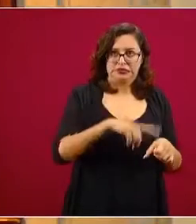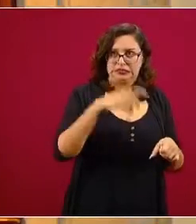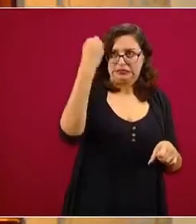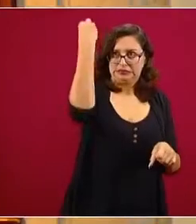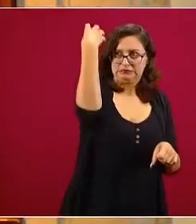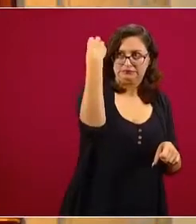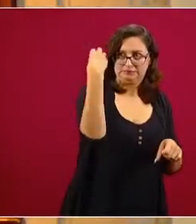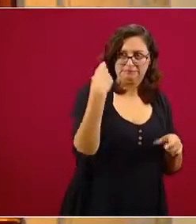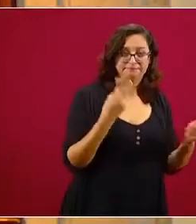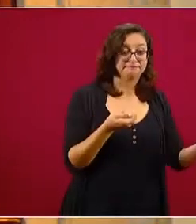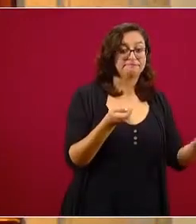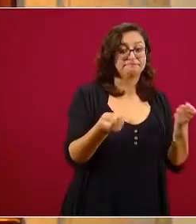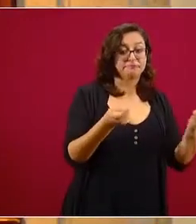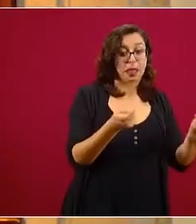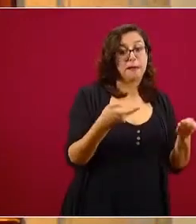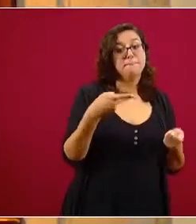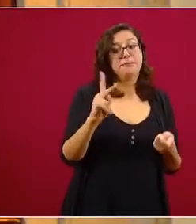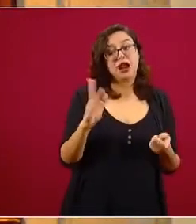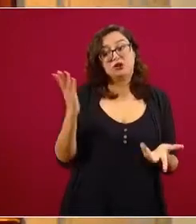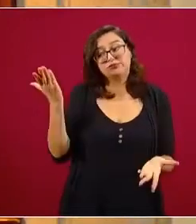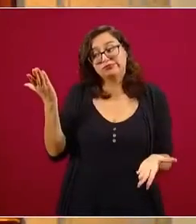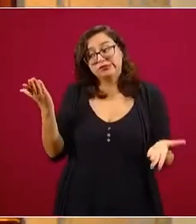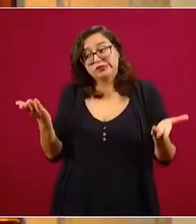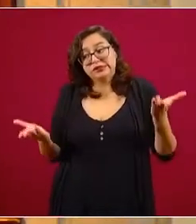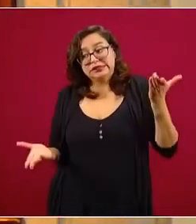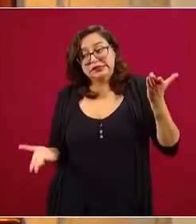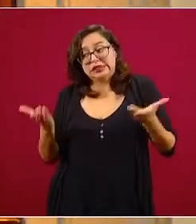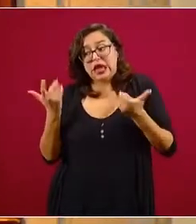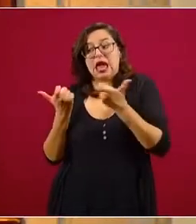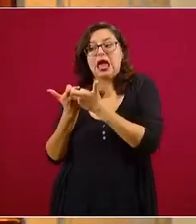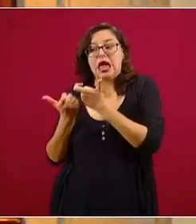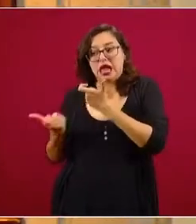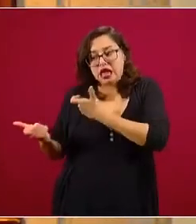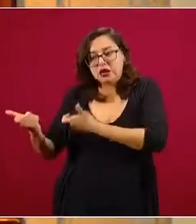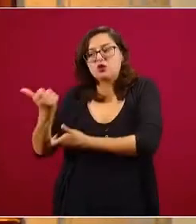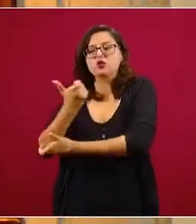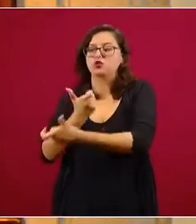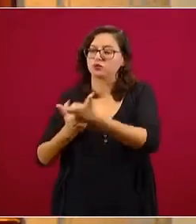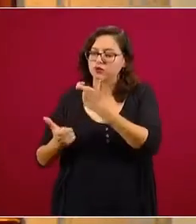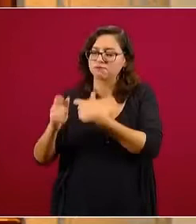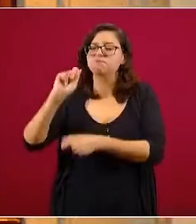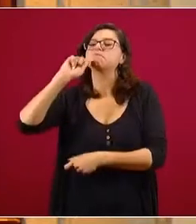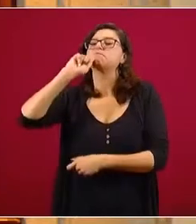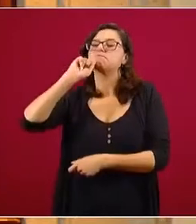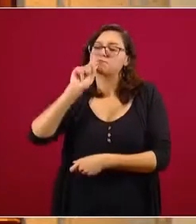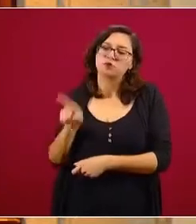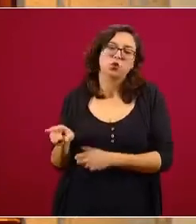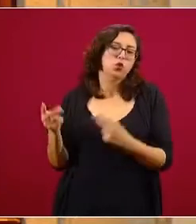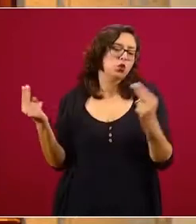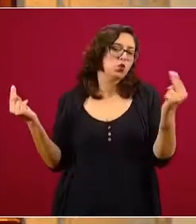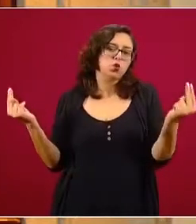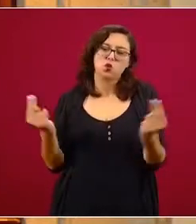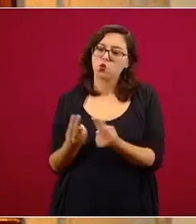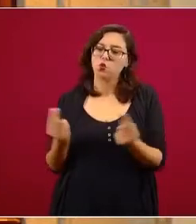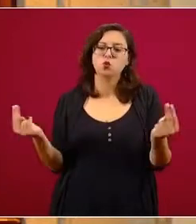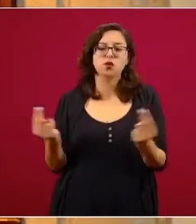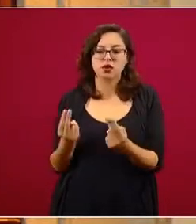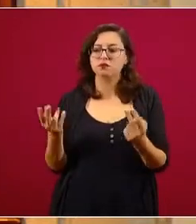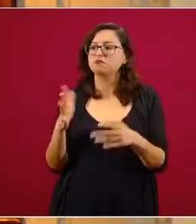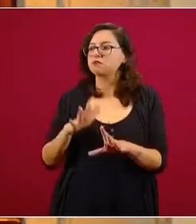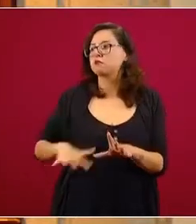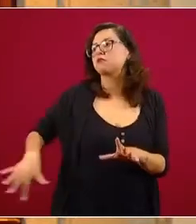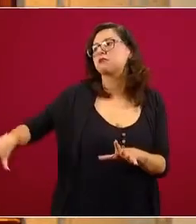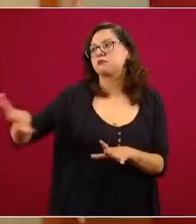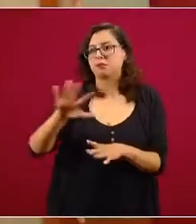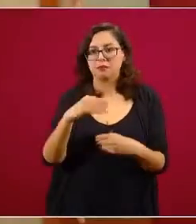pueda empezar a tener un balance con el bienestar socioeconómico, que también forma parte de la integralidad del bienestar en